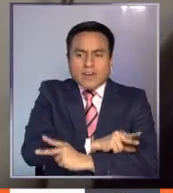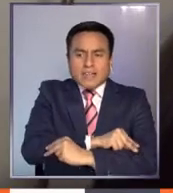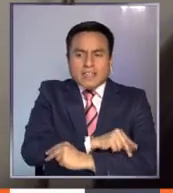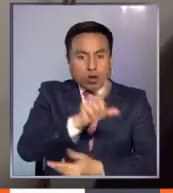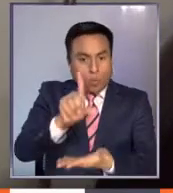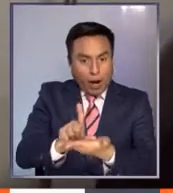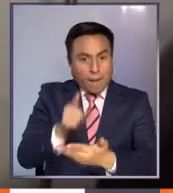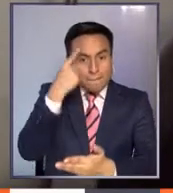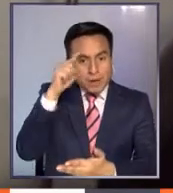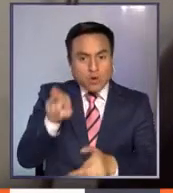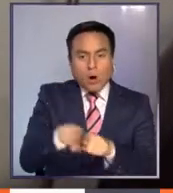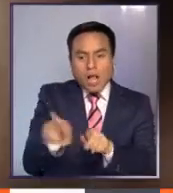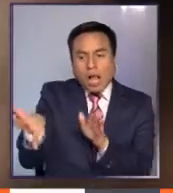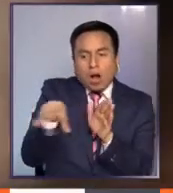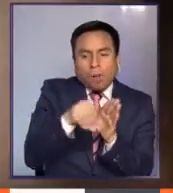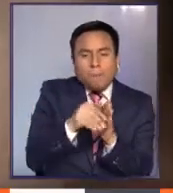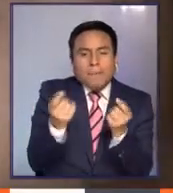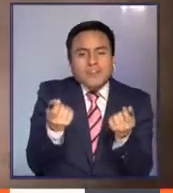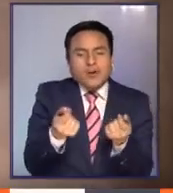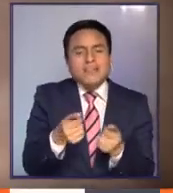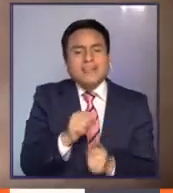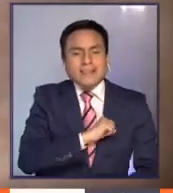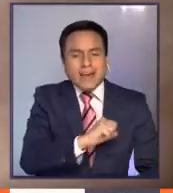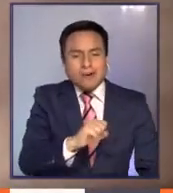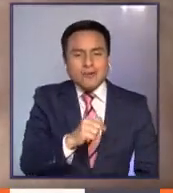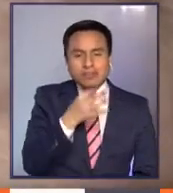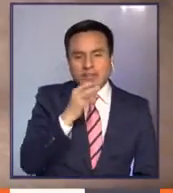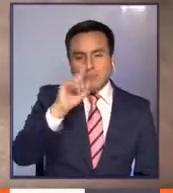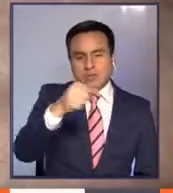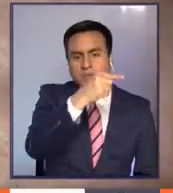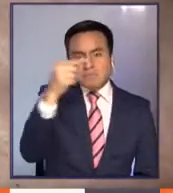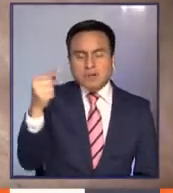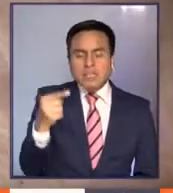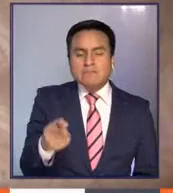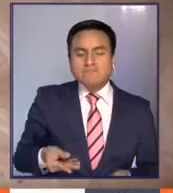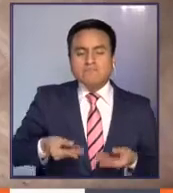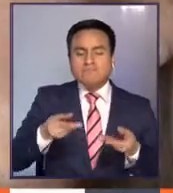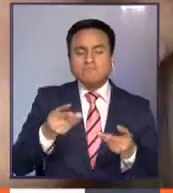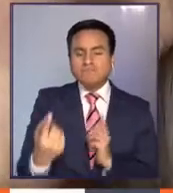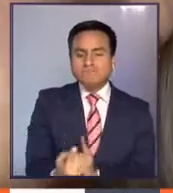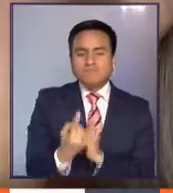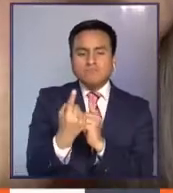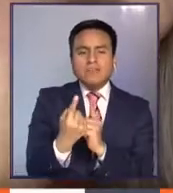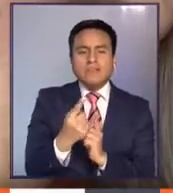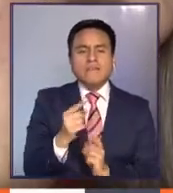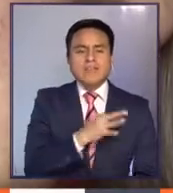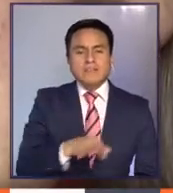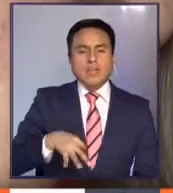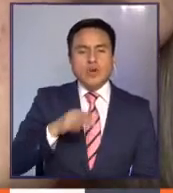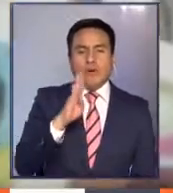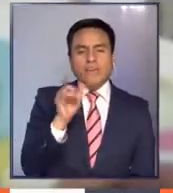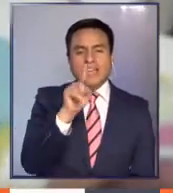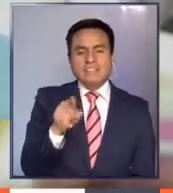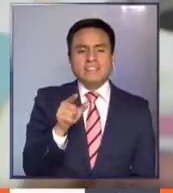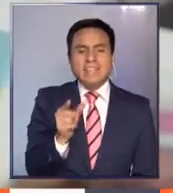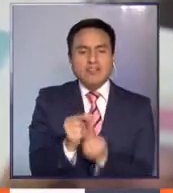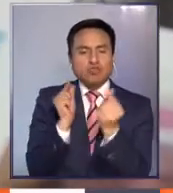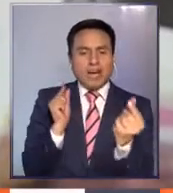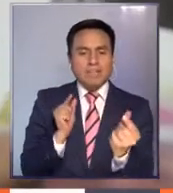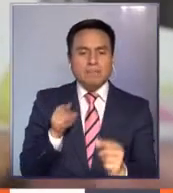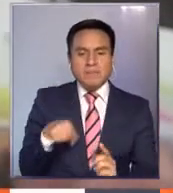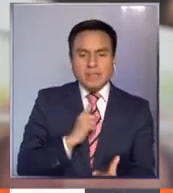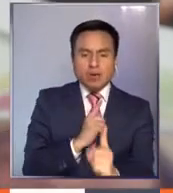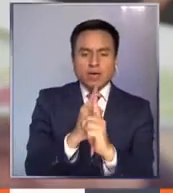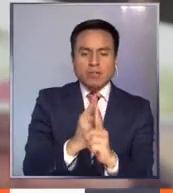haya una réplica en Santiago. La próxima semana serán recibidos por el Ministerio de Bienes Nacionales, el primer acercamiento concreto